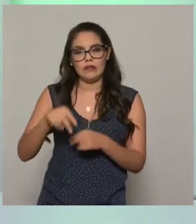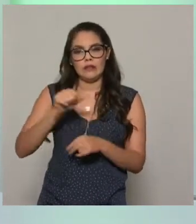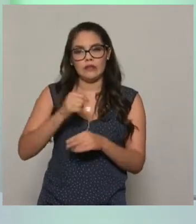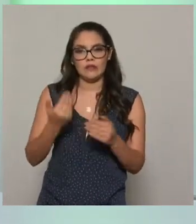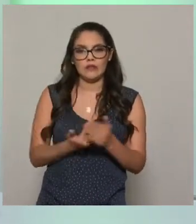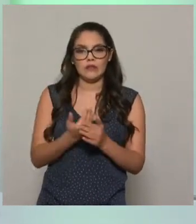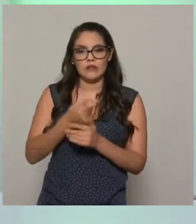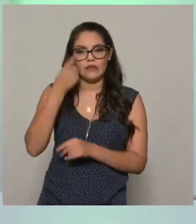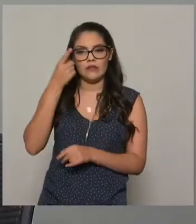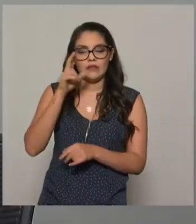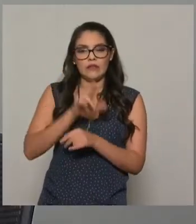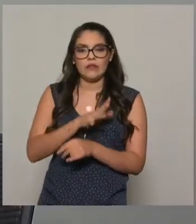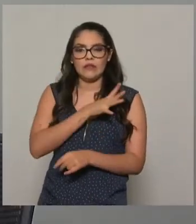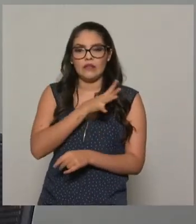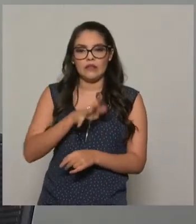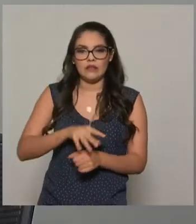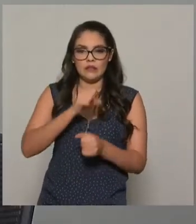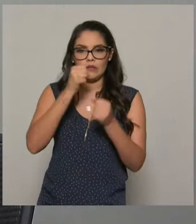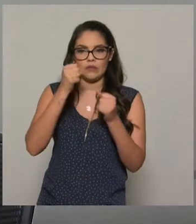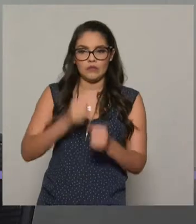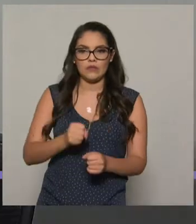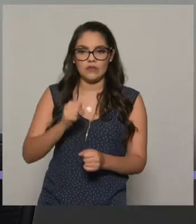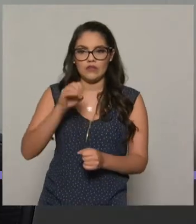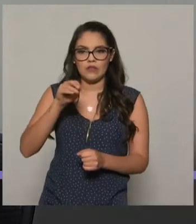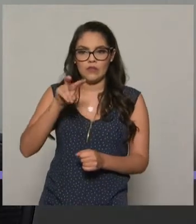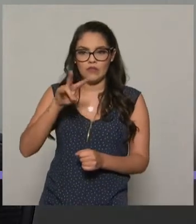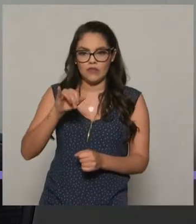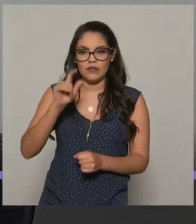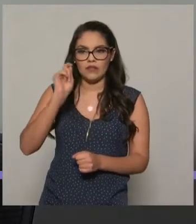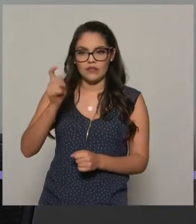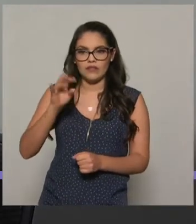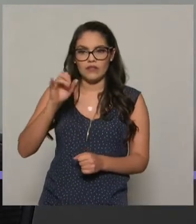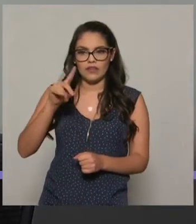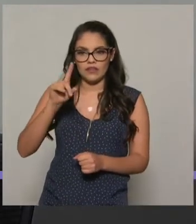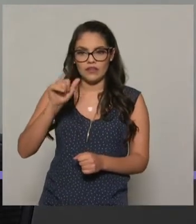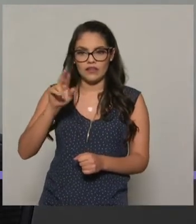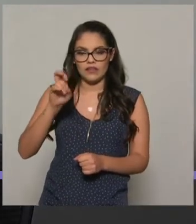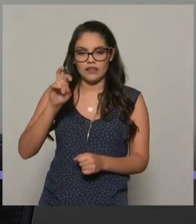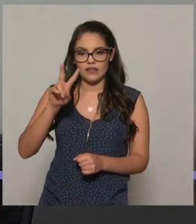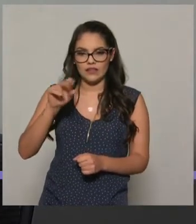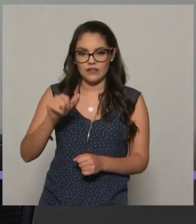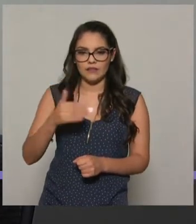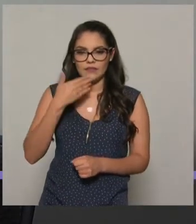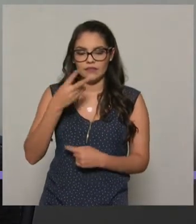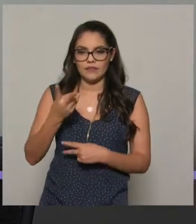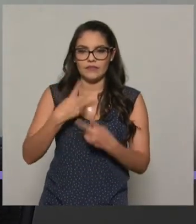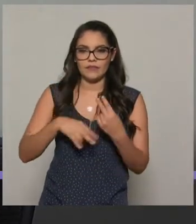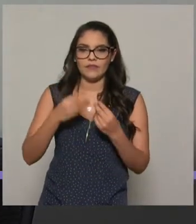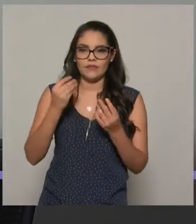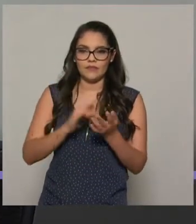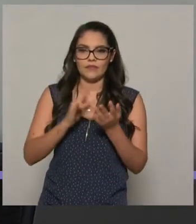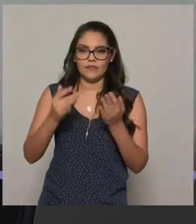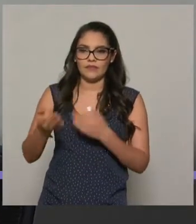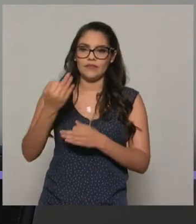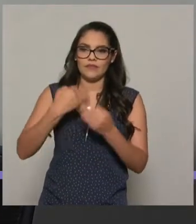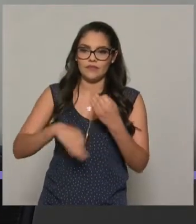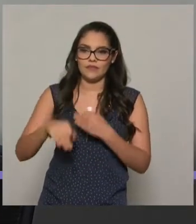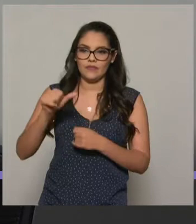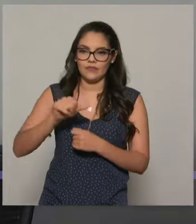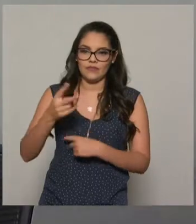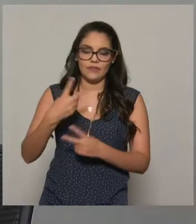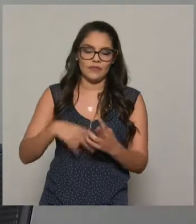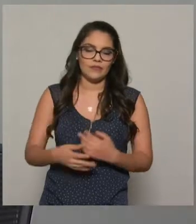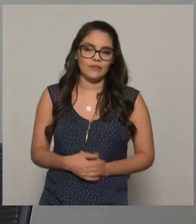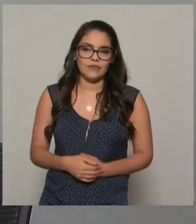la directora general de Seguridad Vial de CEMOVI. Ella es Fernanda Rivera. Bienvenida. Gracias, Mariana, a ti y al auditorio por el espacio.